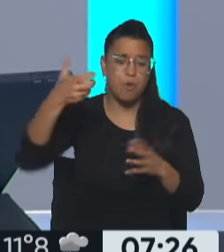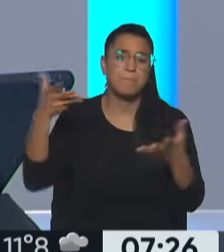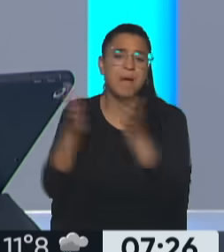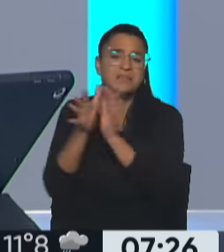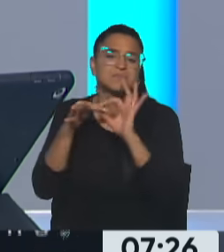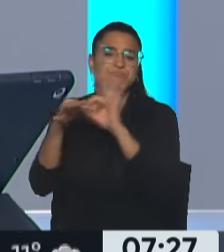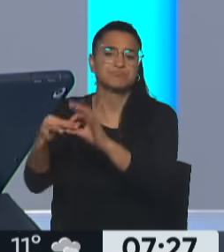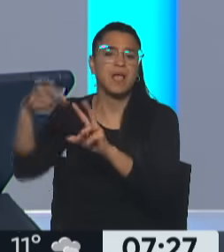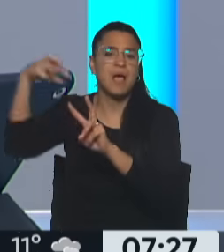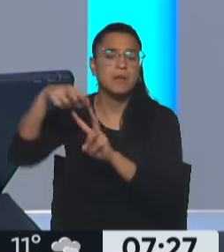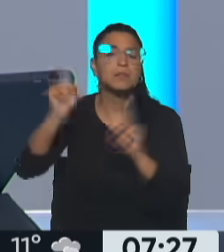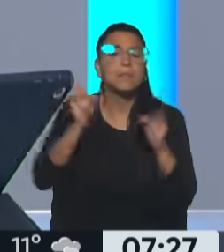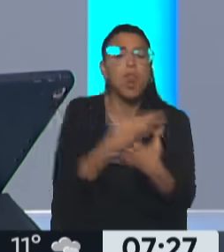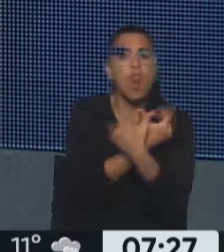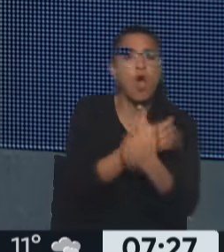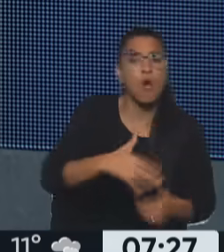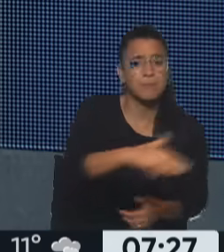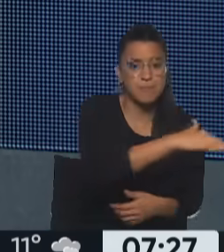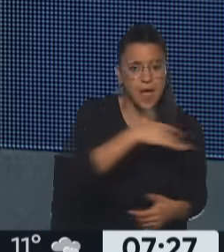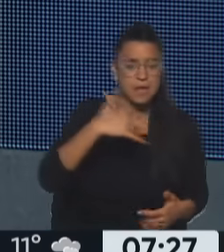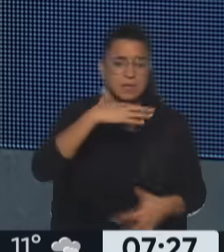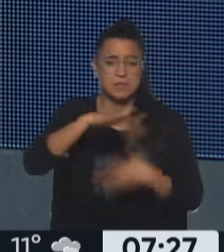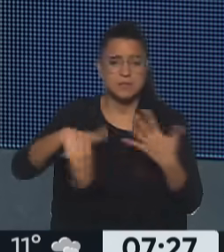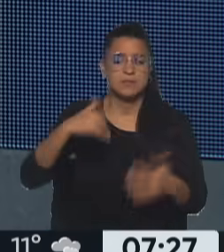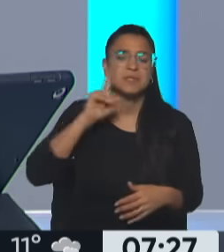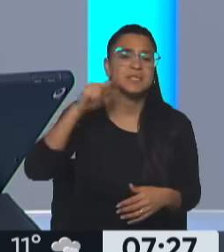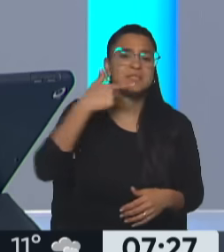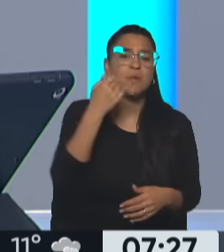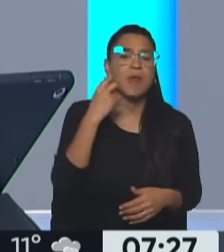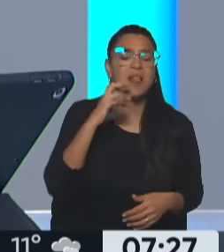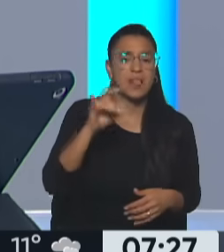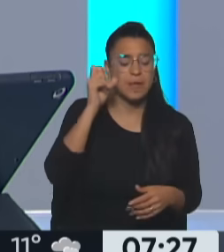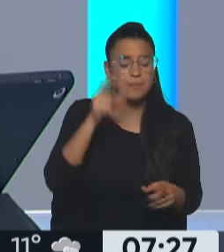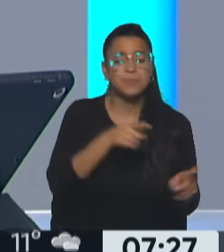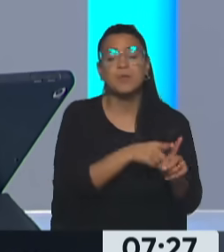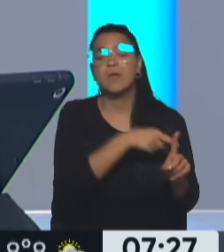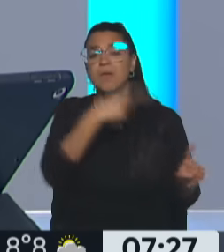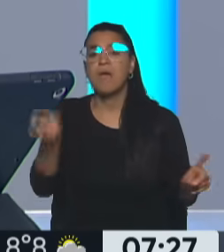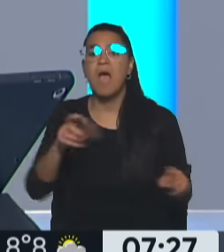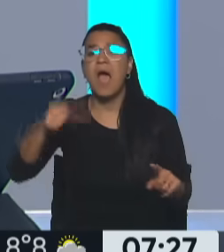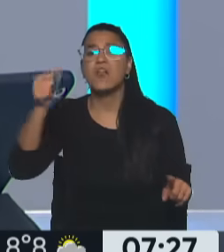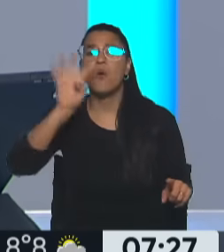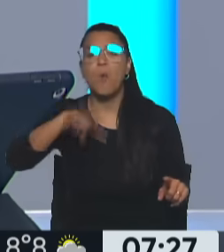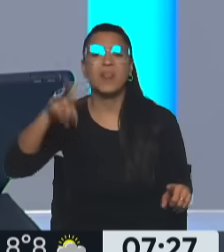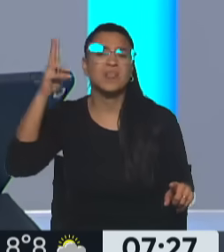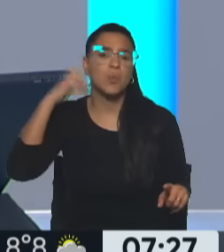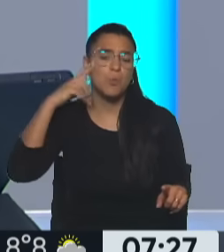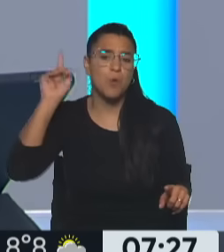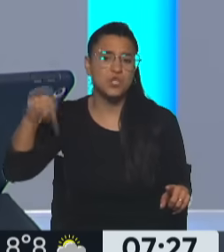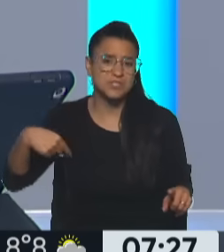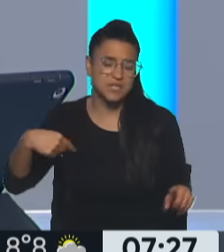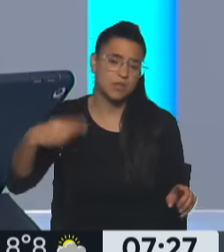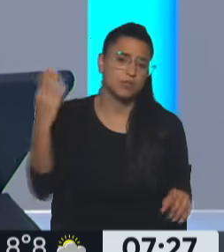en Lomas de Zamora. Y en Lomas de Zamora, Federico Termín, ¿no?, logró el 49% de los votos en Lomas de Zamora, pese